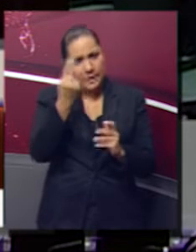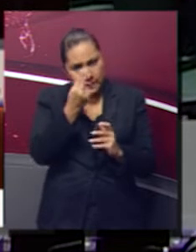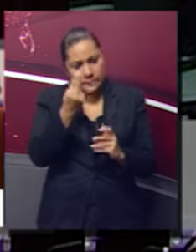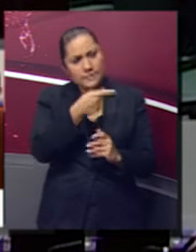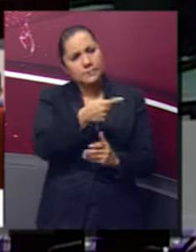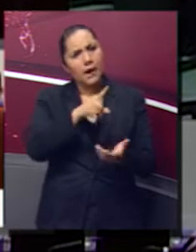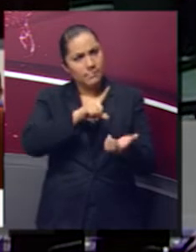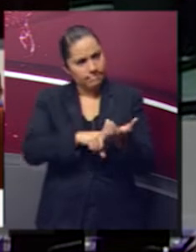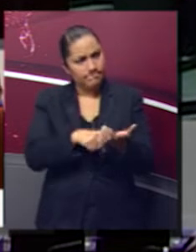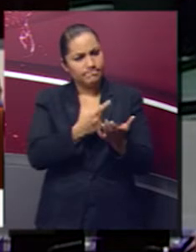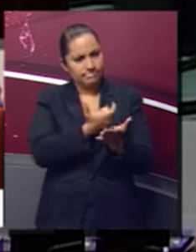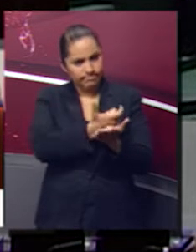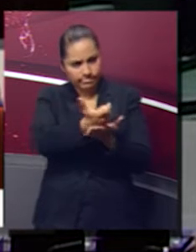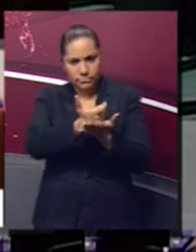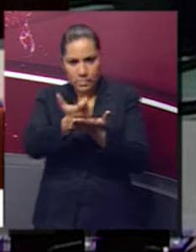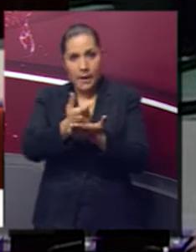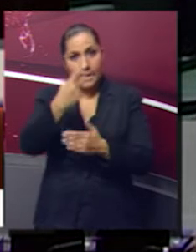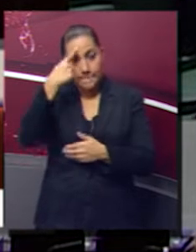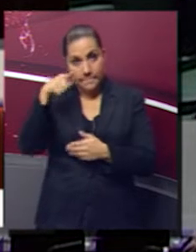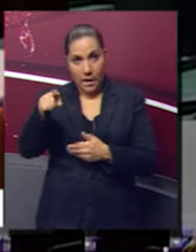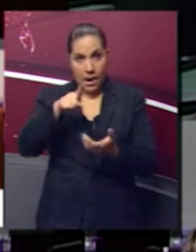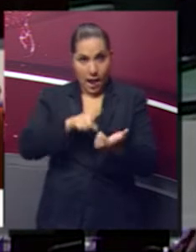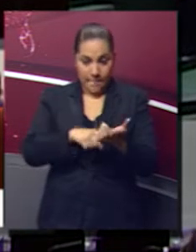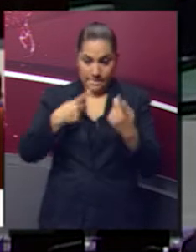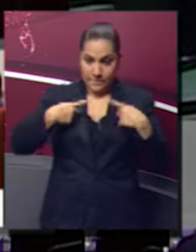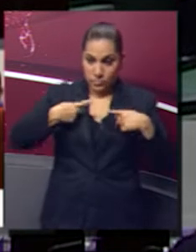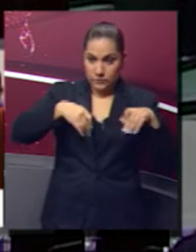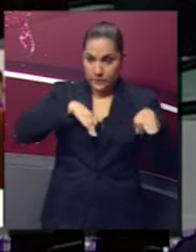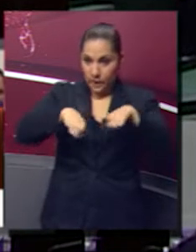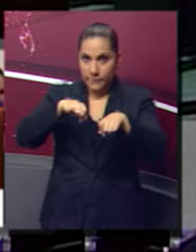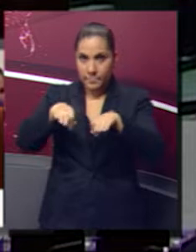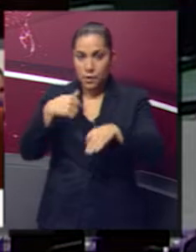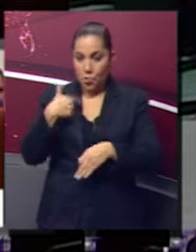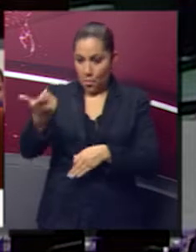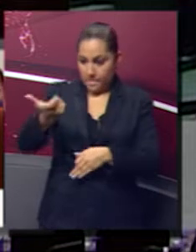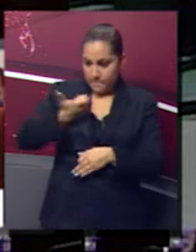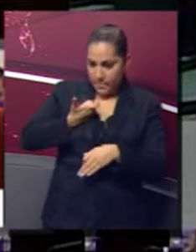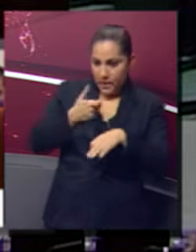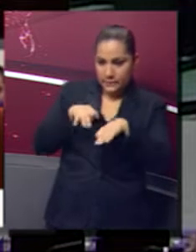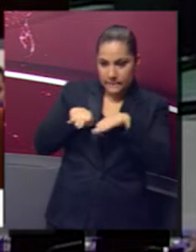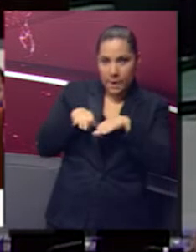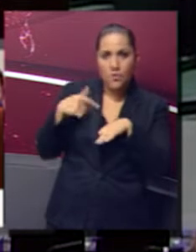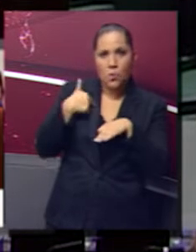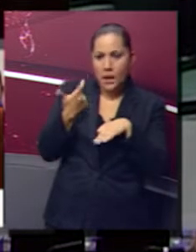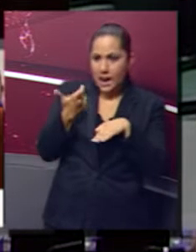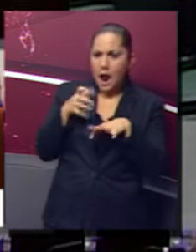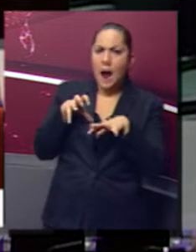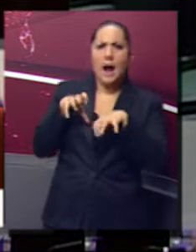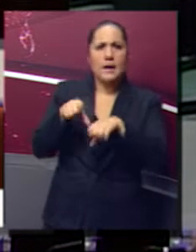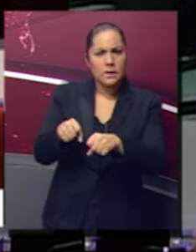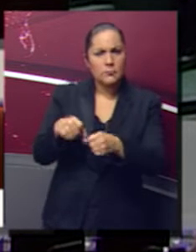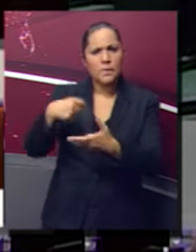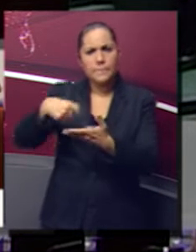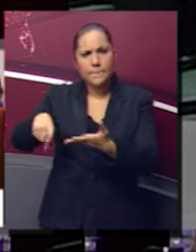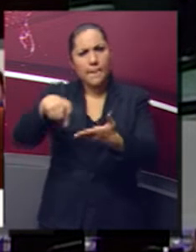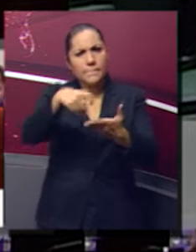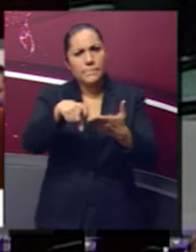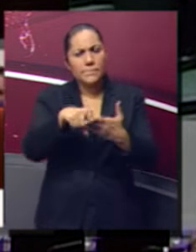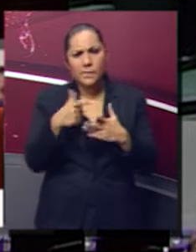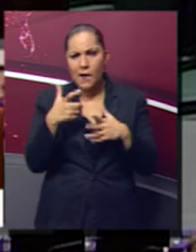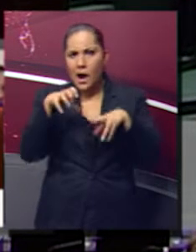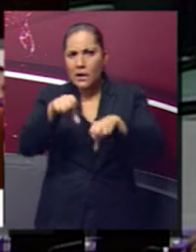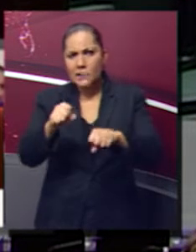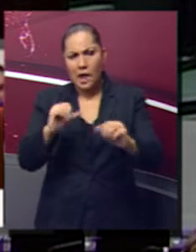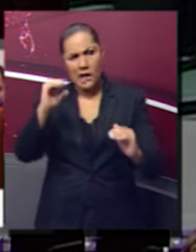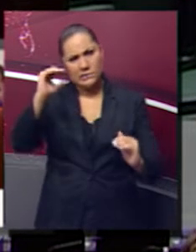que recupere el poder adquisitivo de la clase trabajadora y que alcance la línea de bienestar que propone el